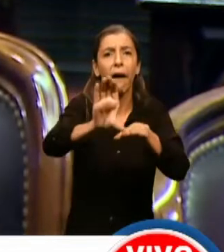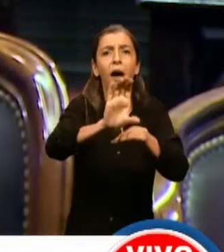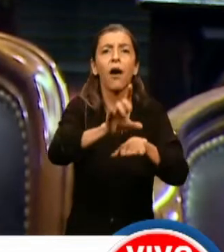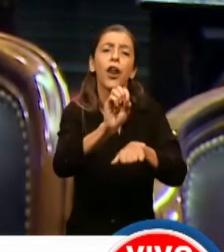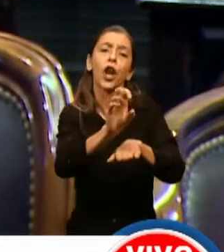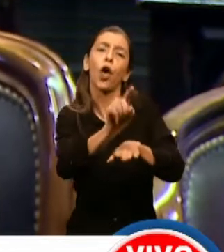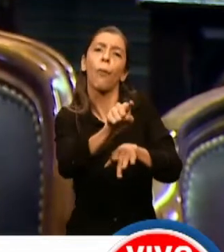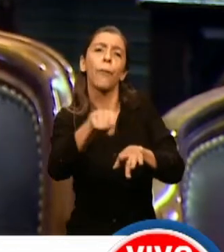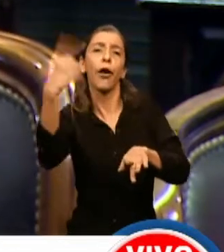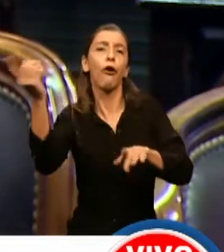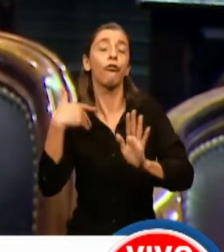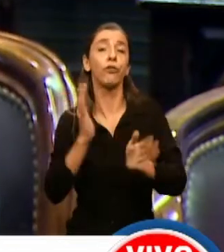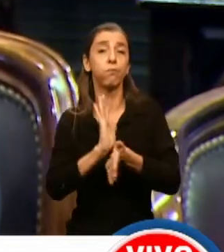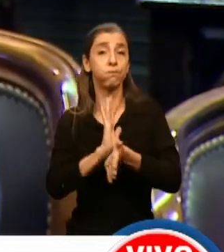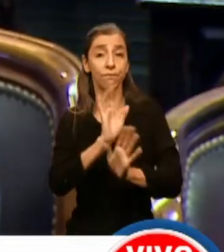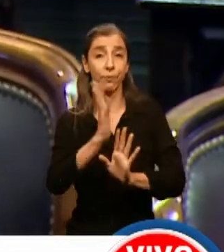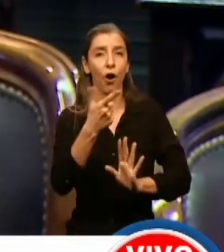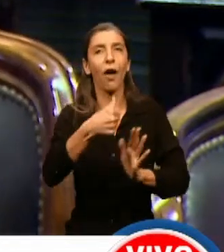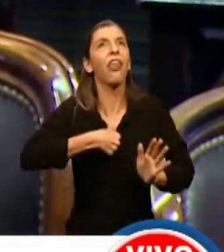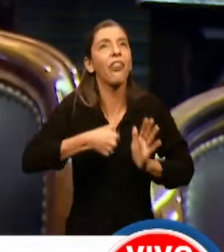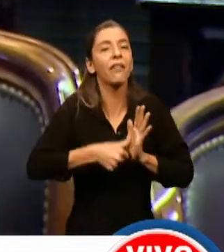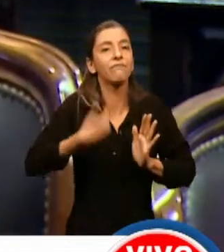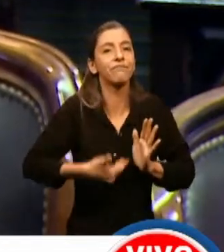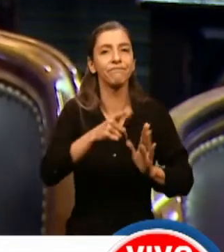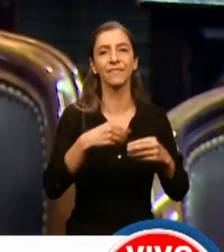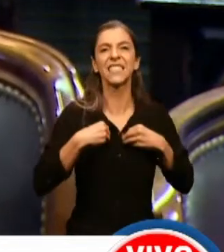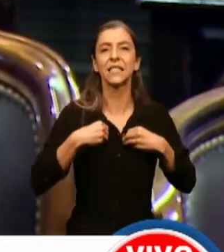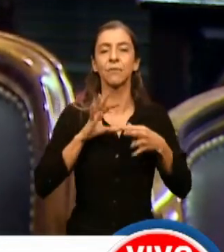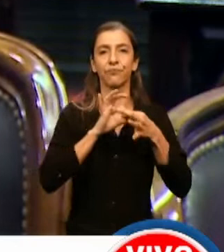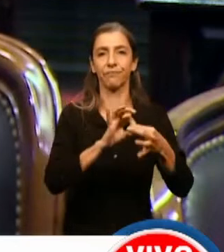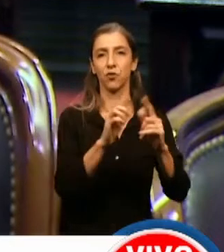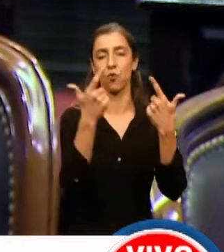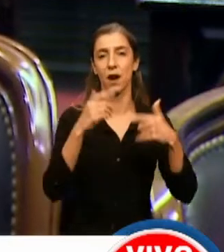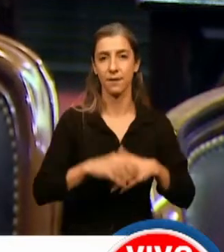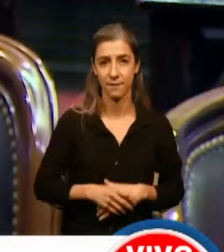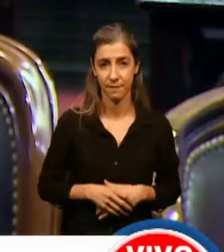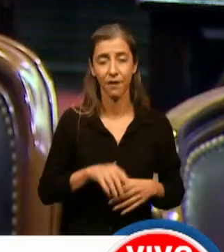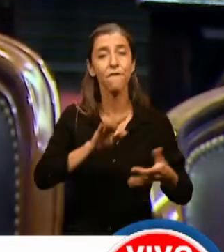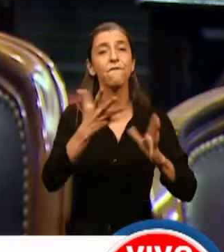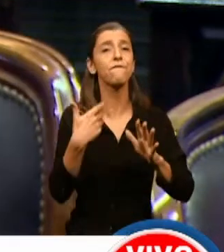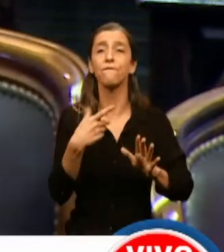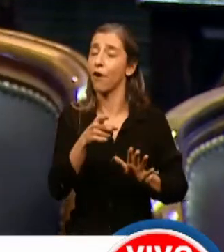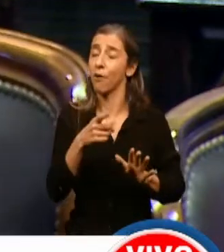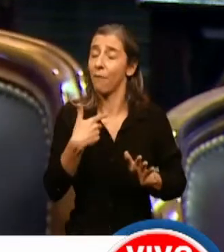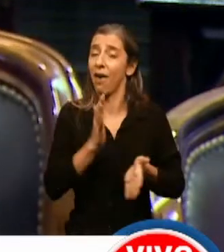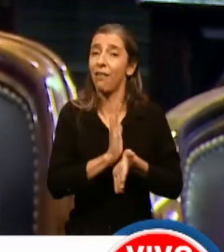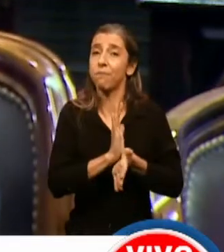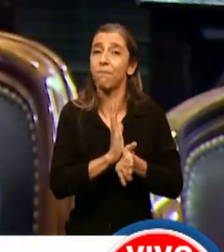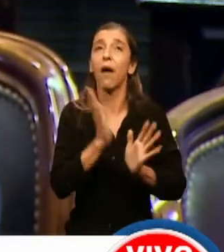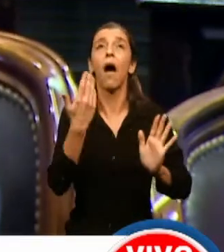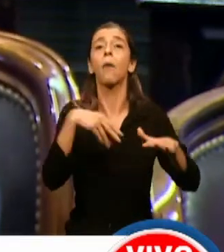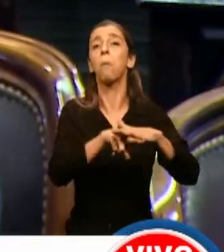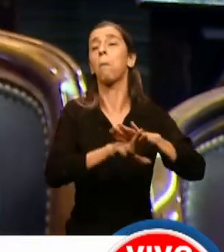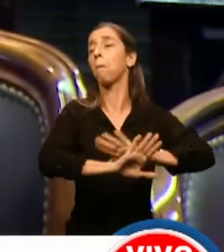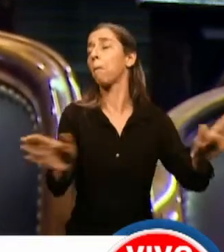más ni nada menos que la identidad de cada una de ellas. No hay más tiempo, como le decía.